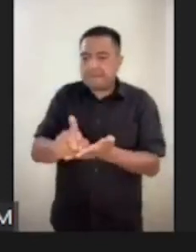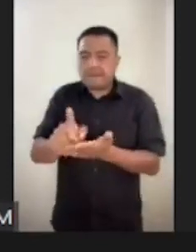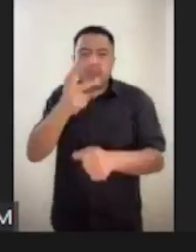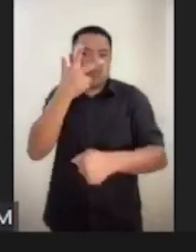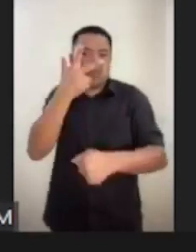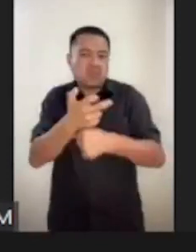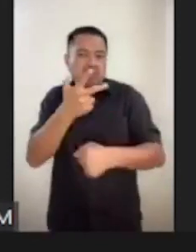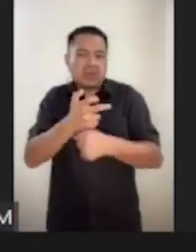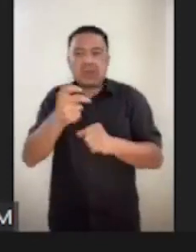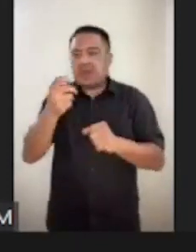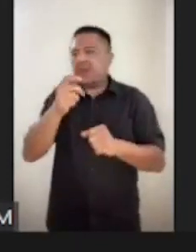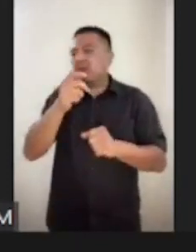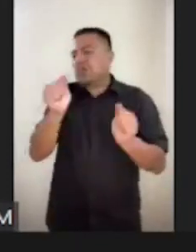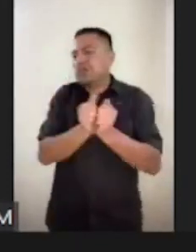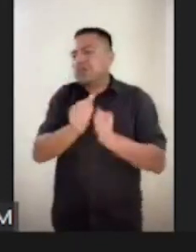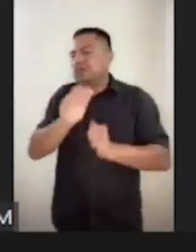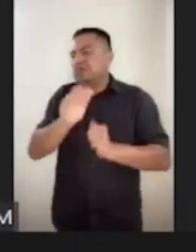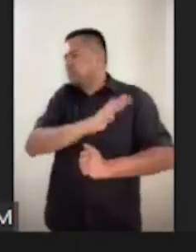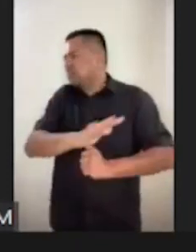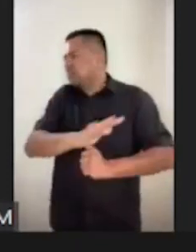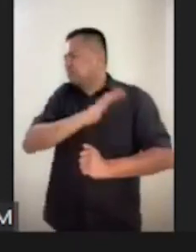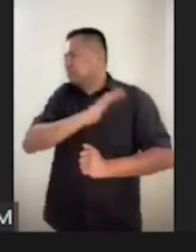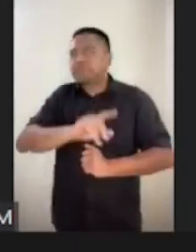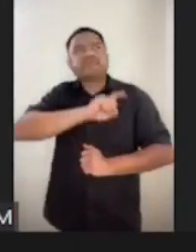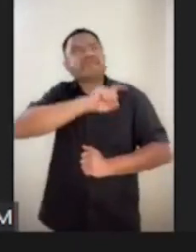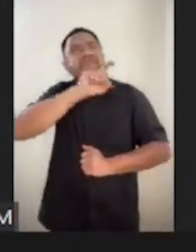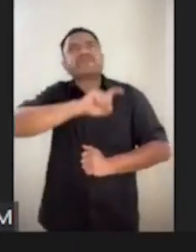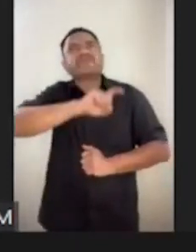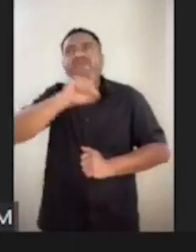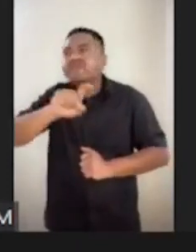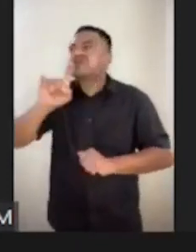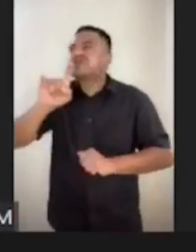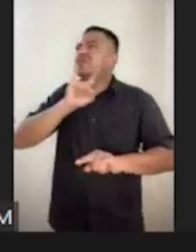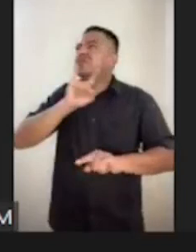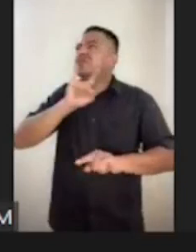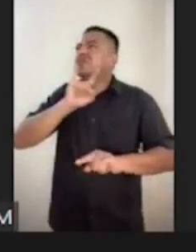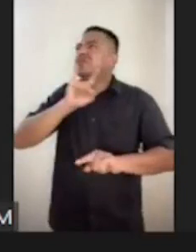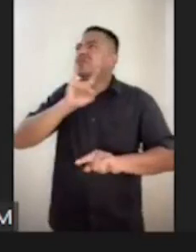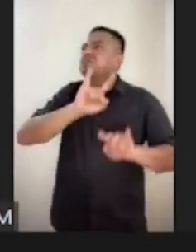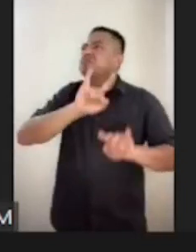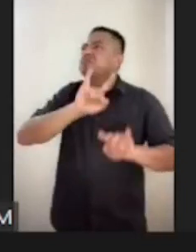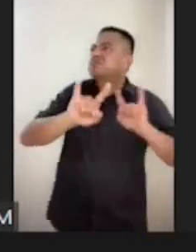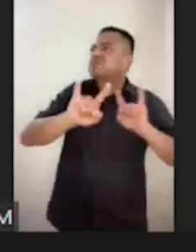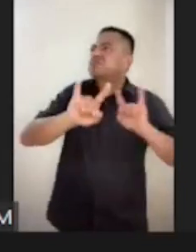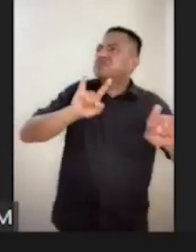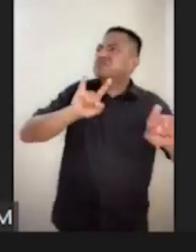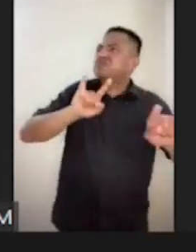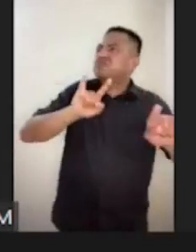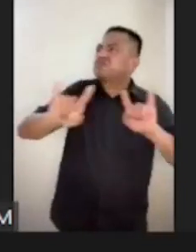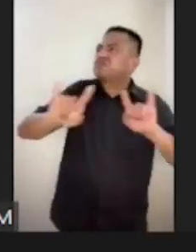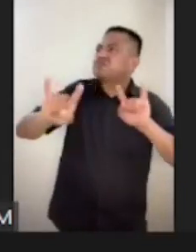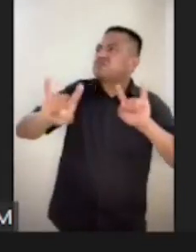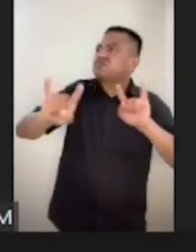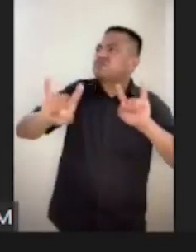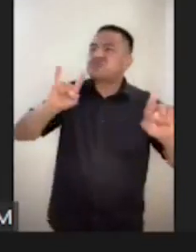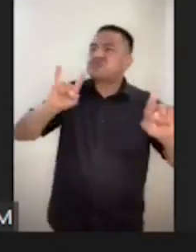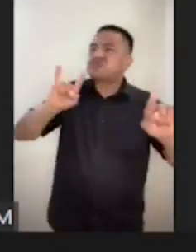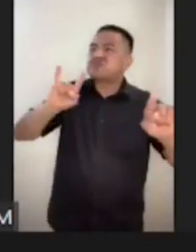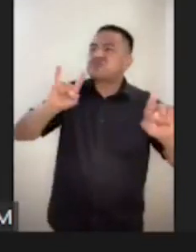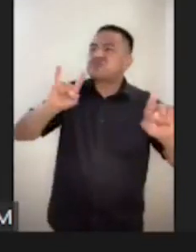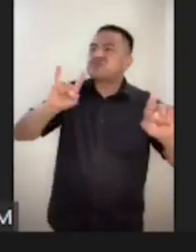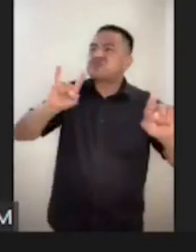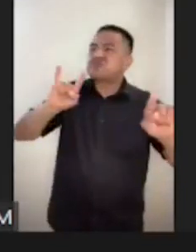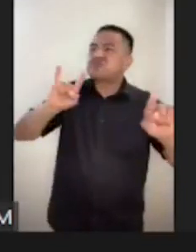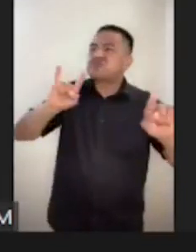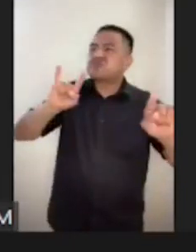octavo relativo al deslinde de las pintas y los anuncios espectaculares y en consecuencia el punto de